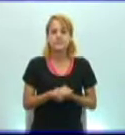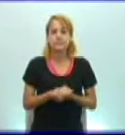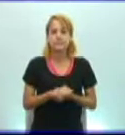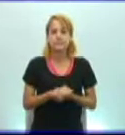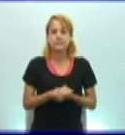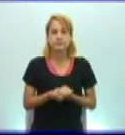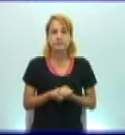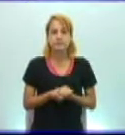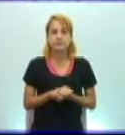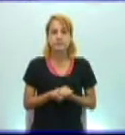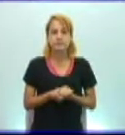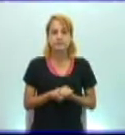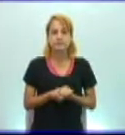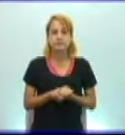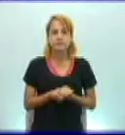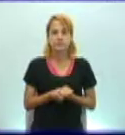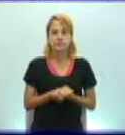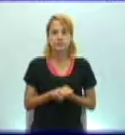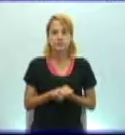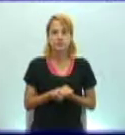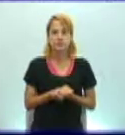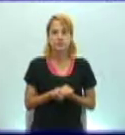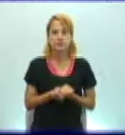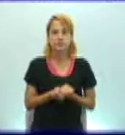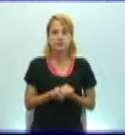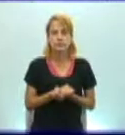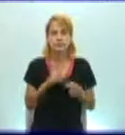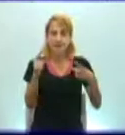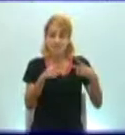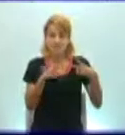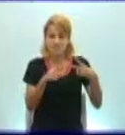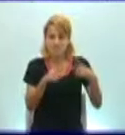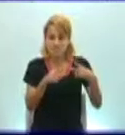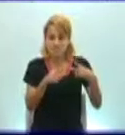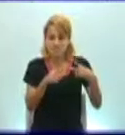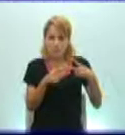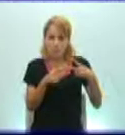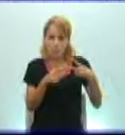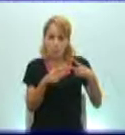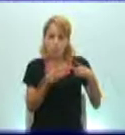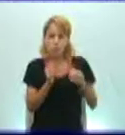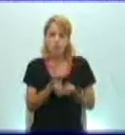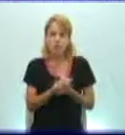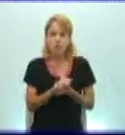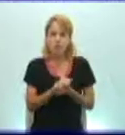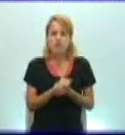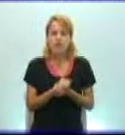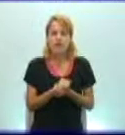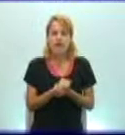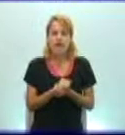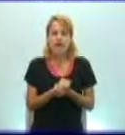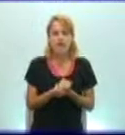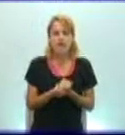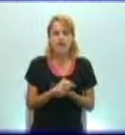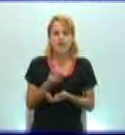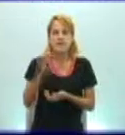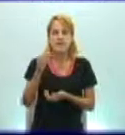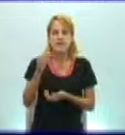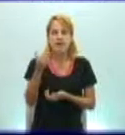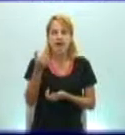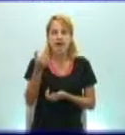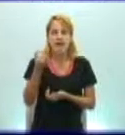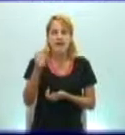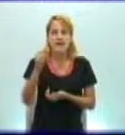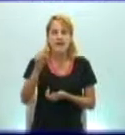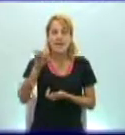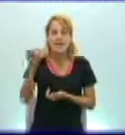las menos comunes y son las en las que la raíz principal crece poco y lo que más crece son